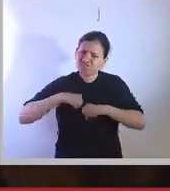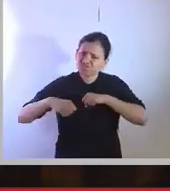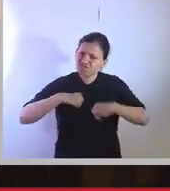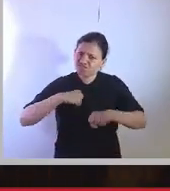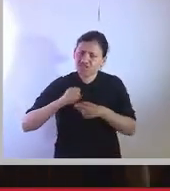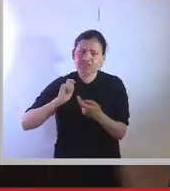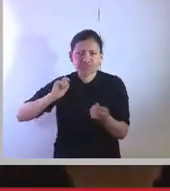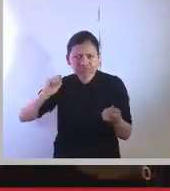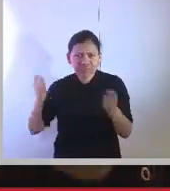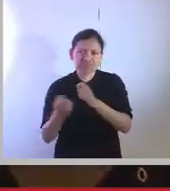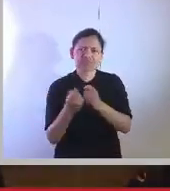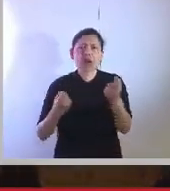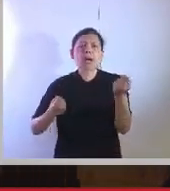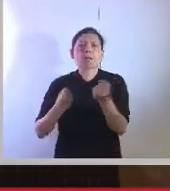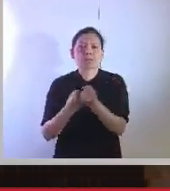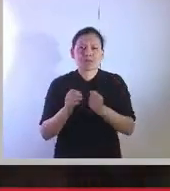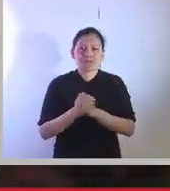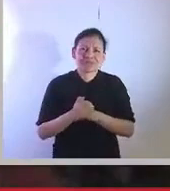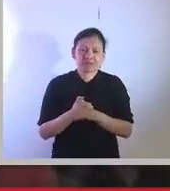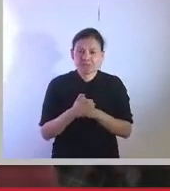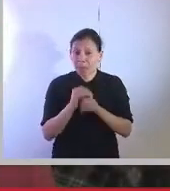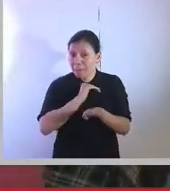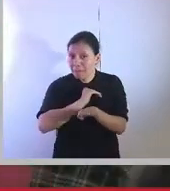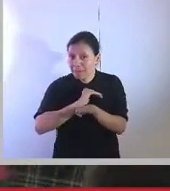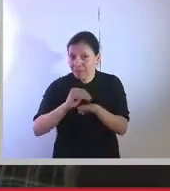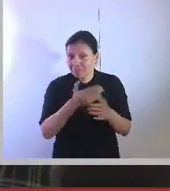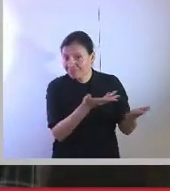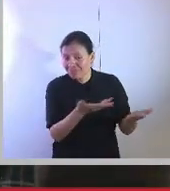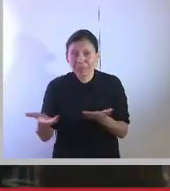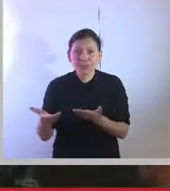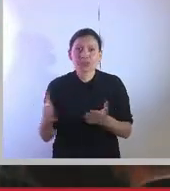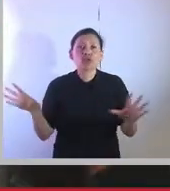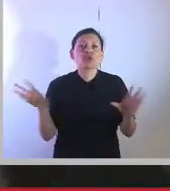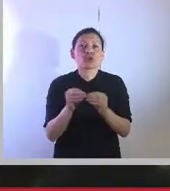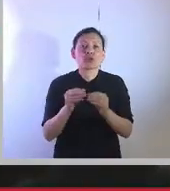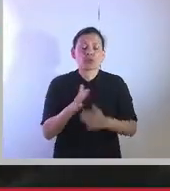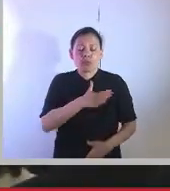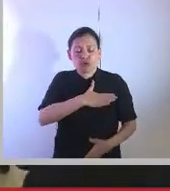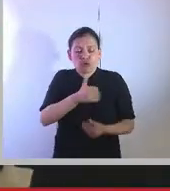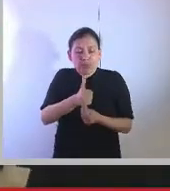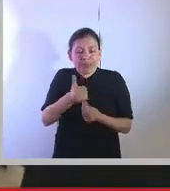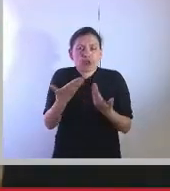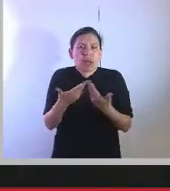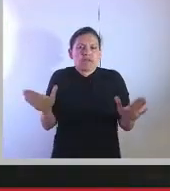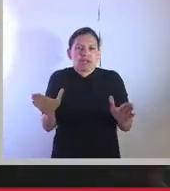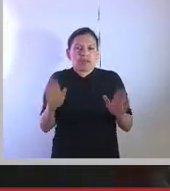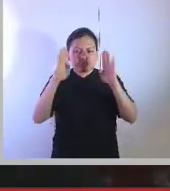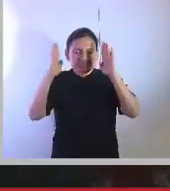nos ha costado tanto. Bienvenidos todos acá, y también nuestra dirección está de puertas abiertas. Muchas gracias, viceministra.